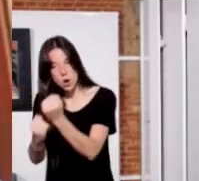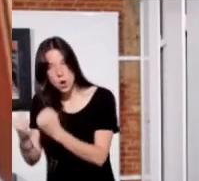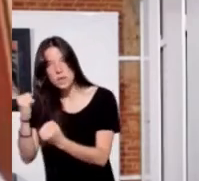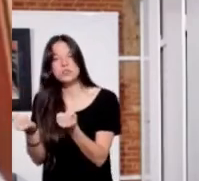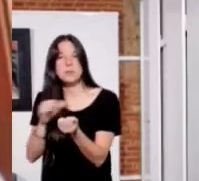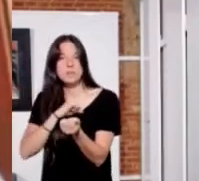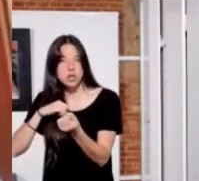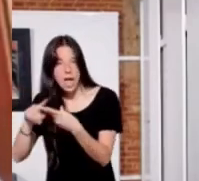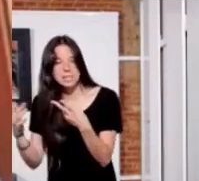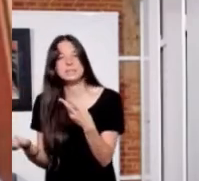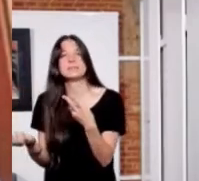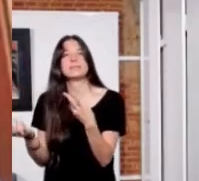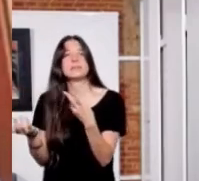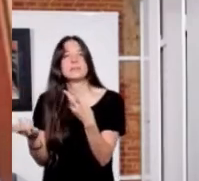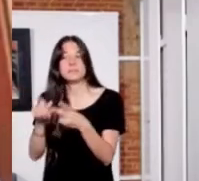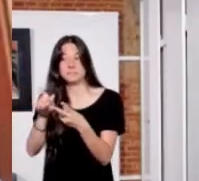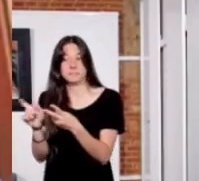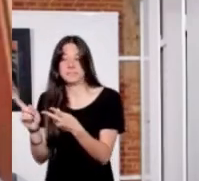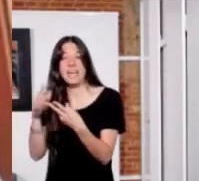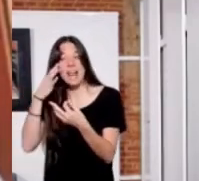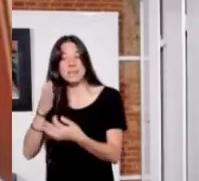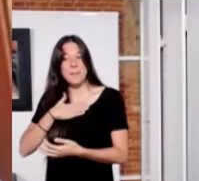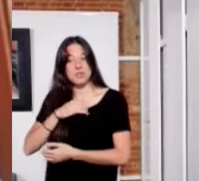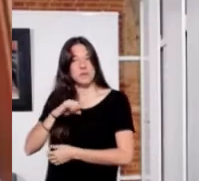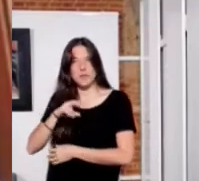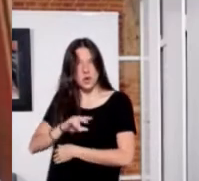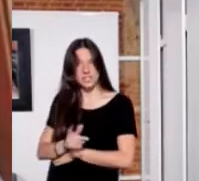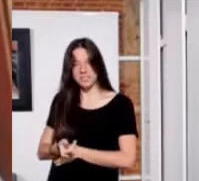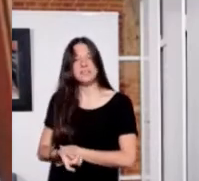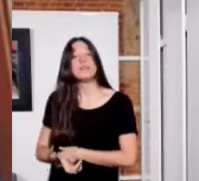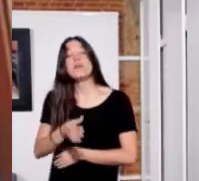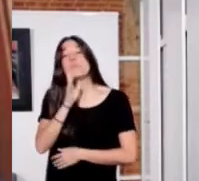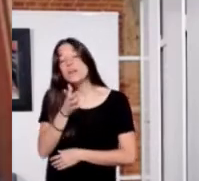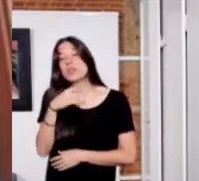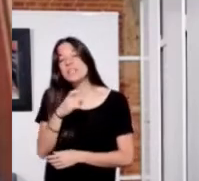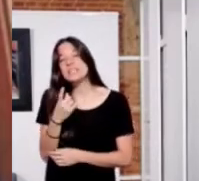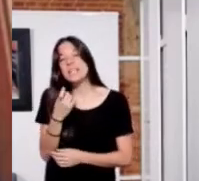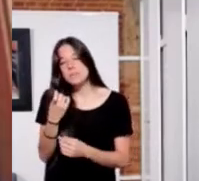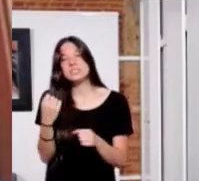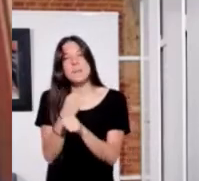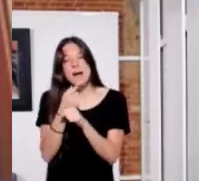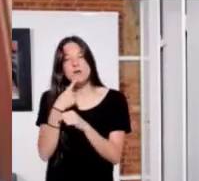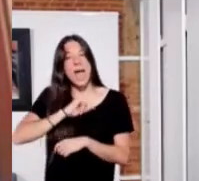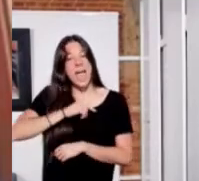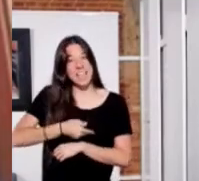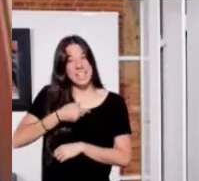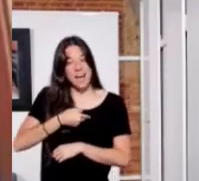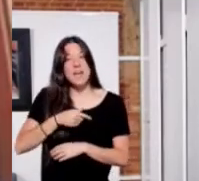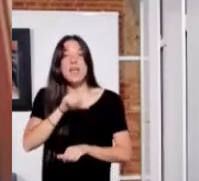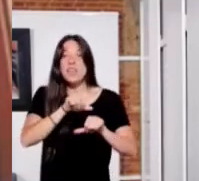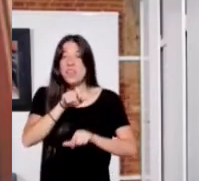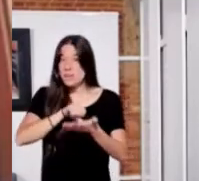personales que no son suyos particulares. Con lo cual necesitaba trabajar con la ética cívica, dignidad y justicia, y desde la ética